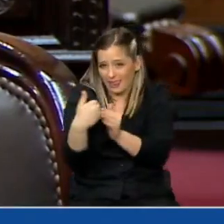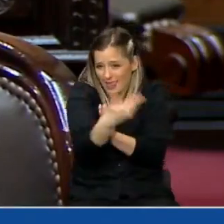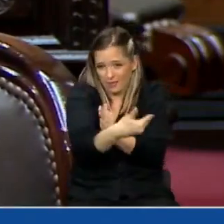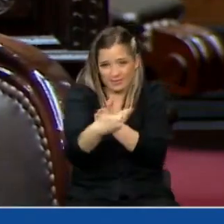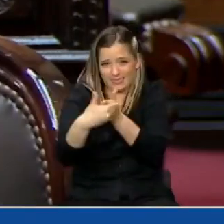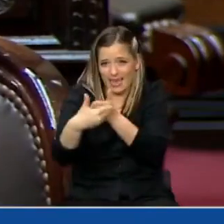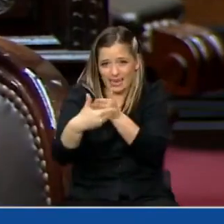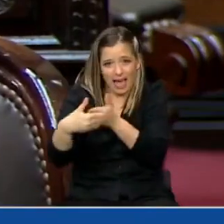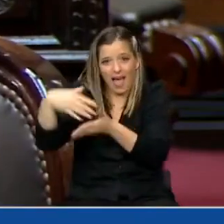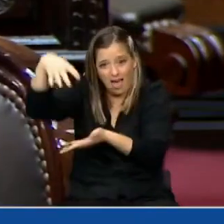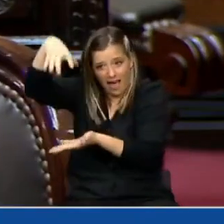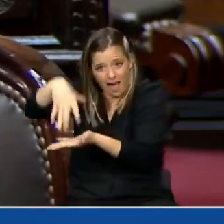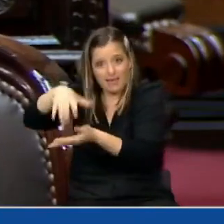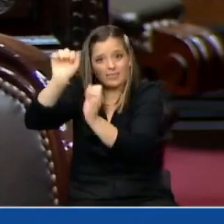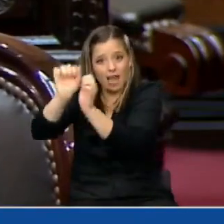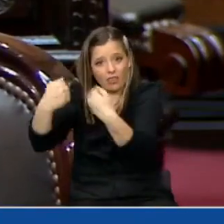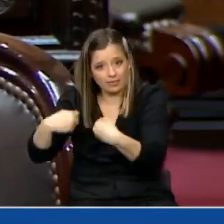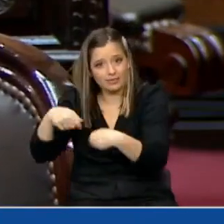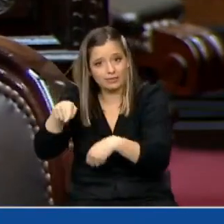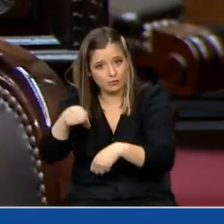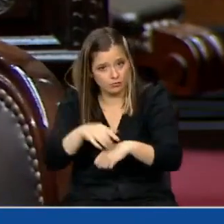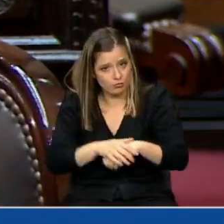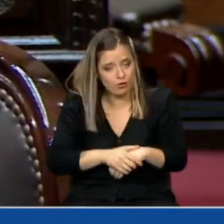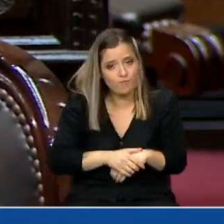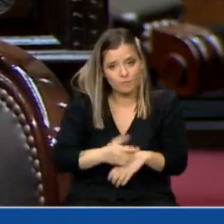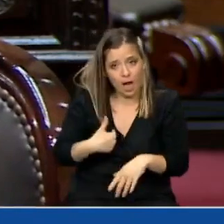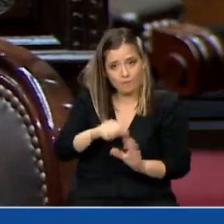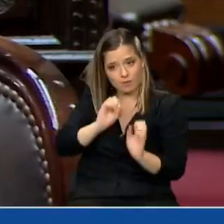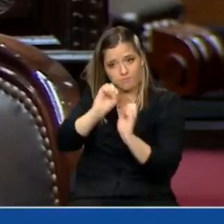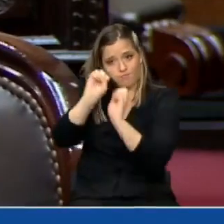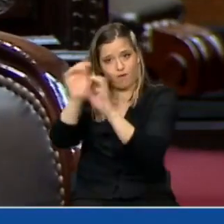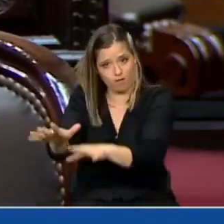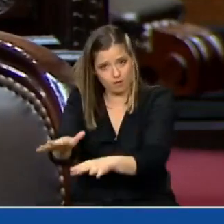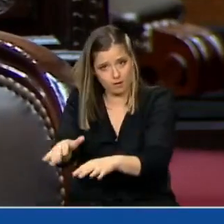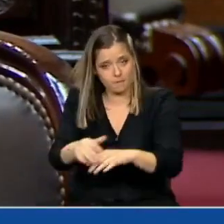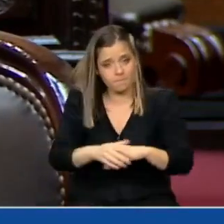A escasos metros del segundo cuerpo de ejército.